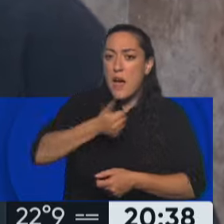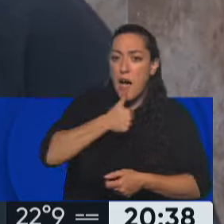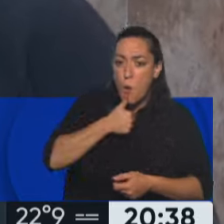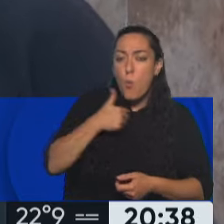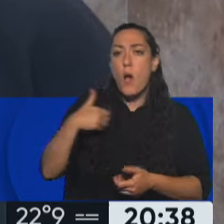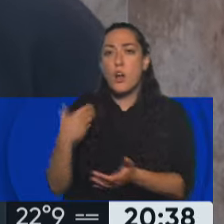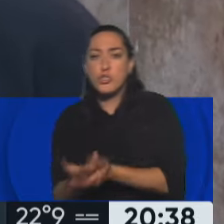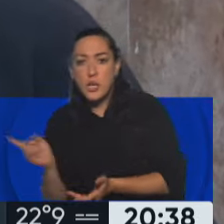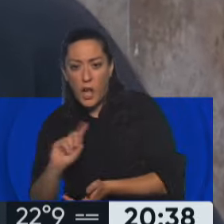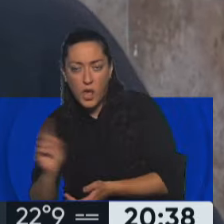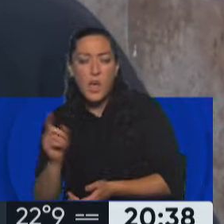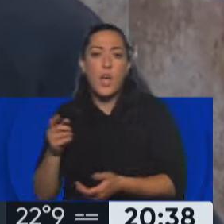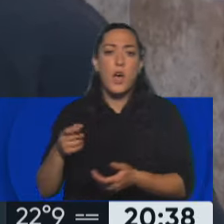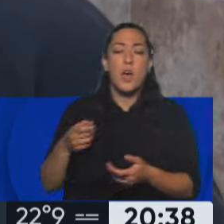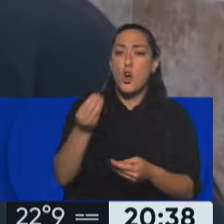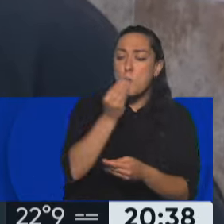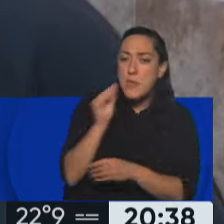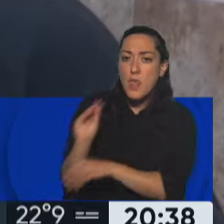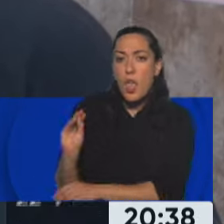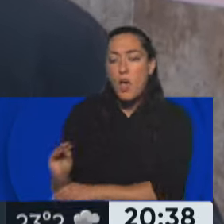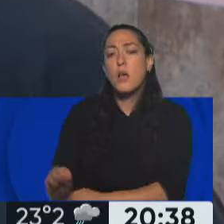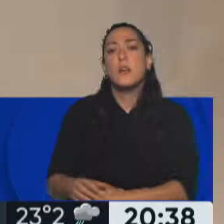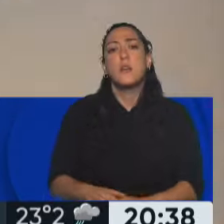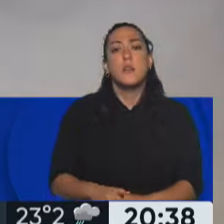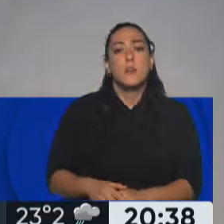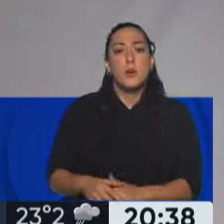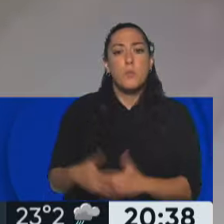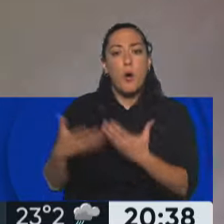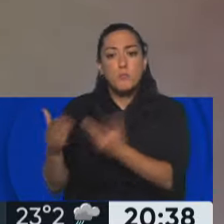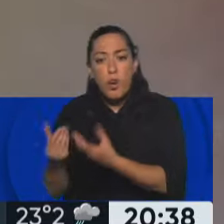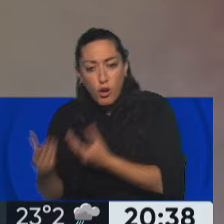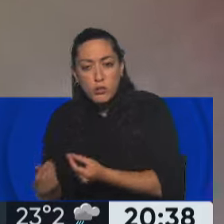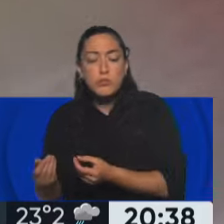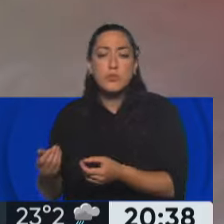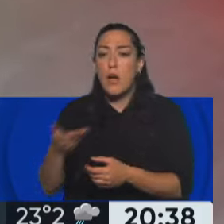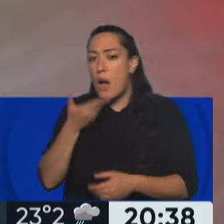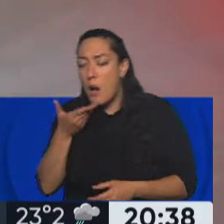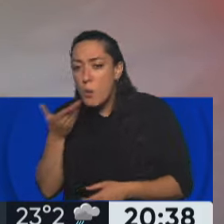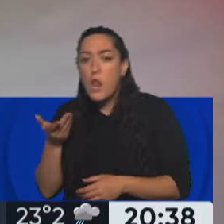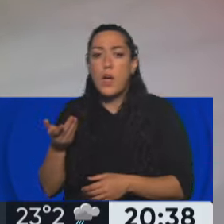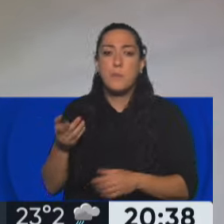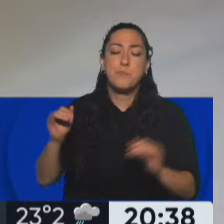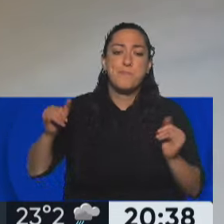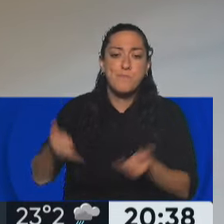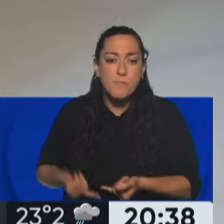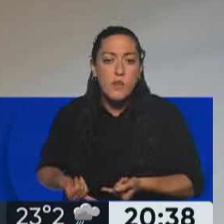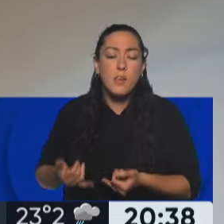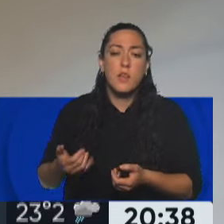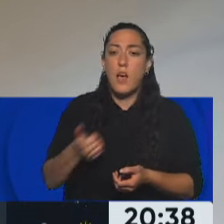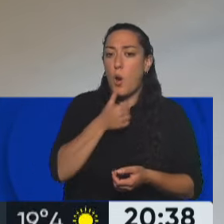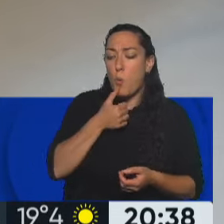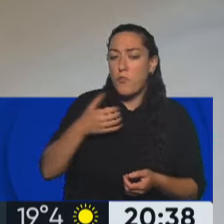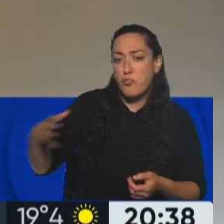caiga, llevarle comida, contenerlo. Draco está bien, algo bajo de peso, un poco